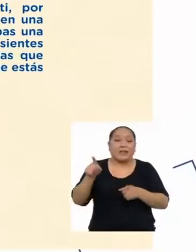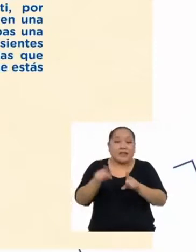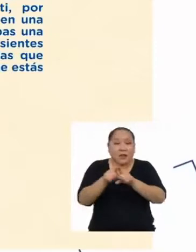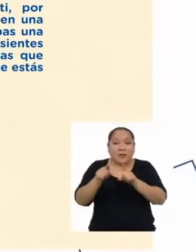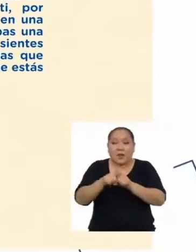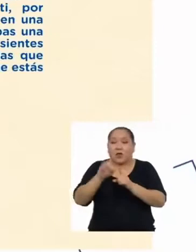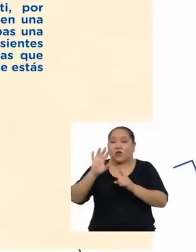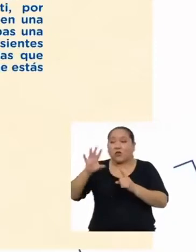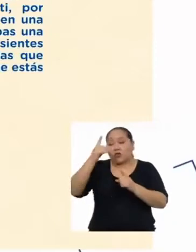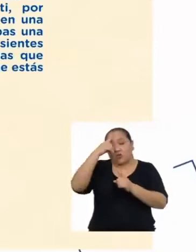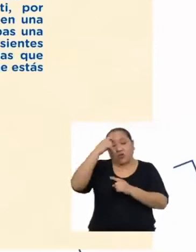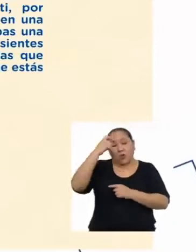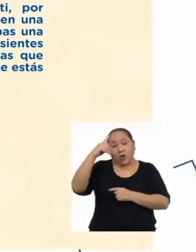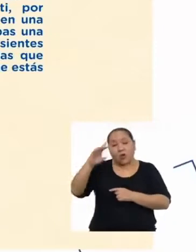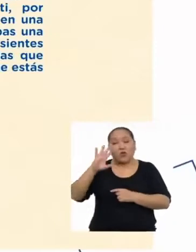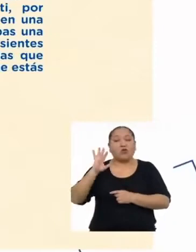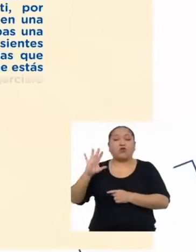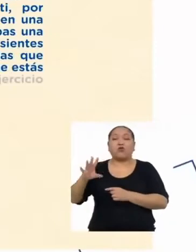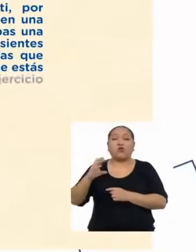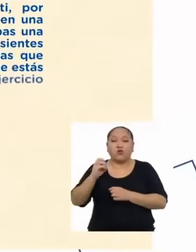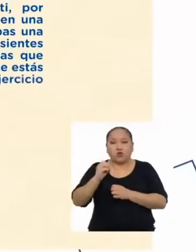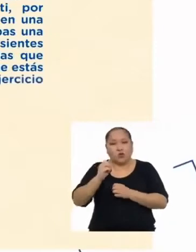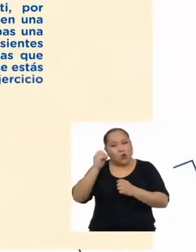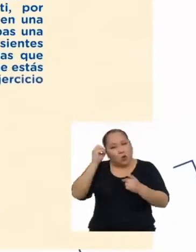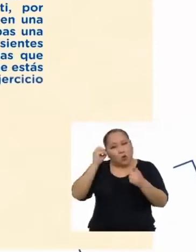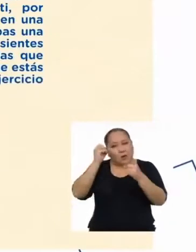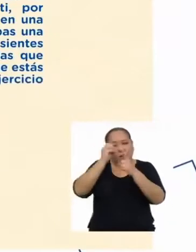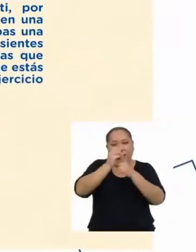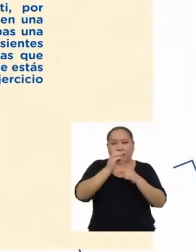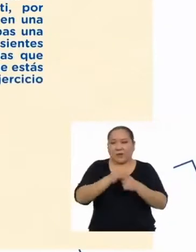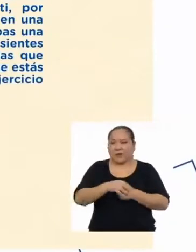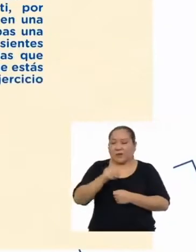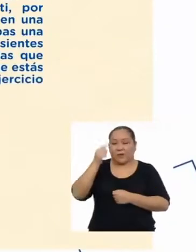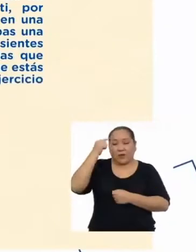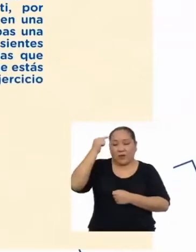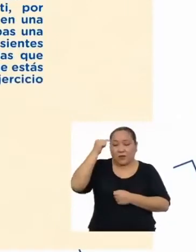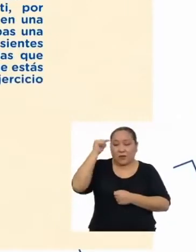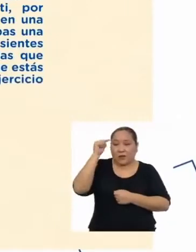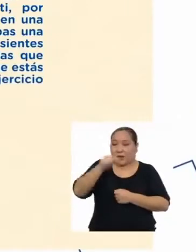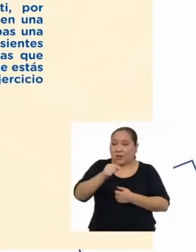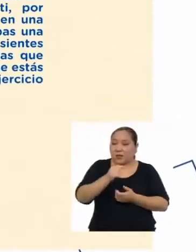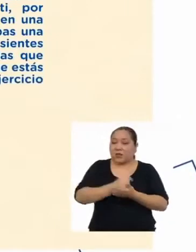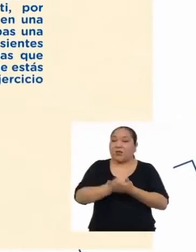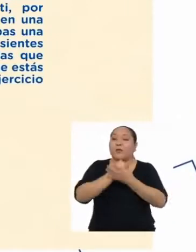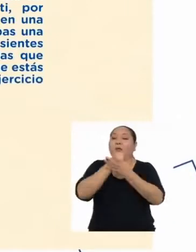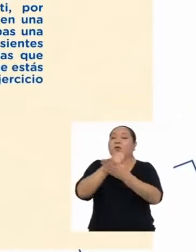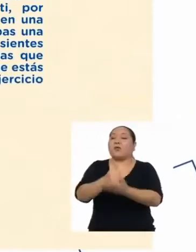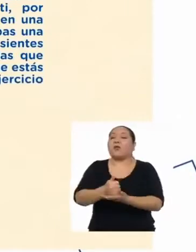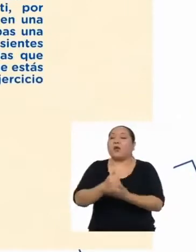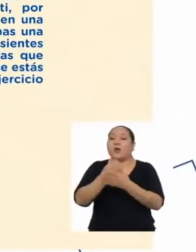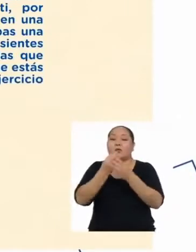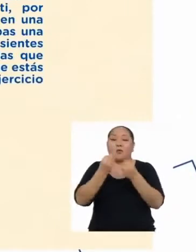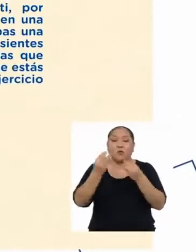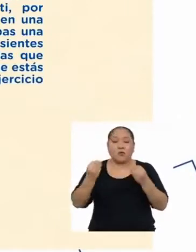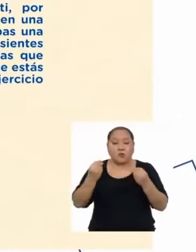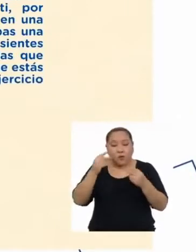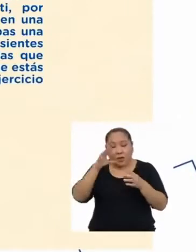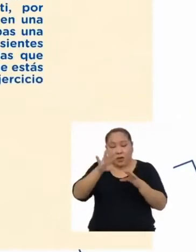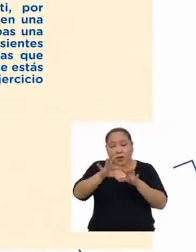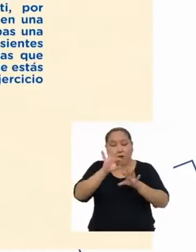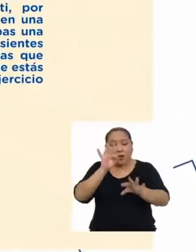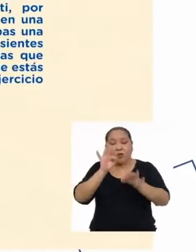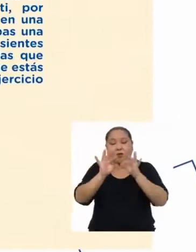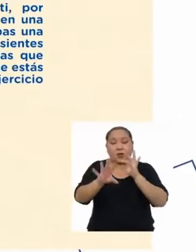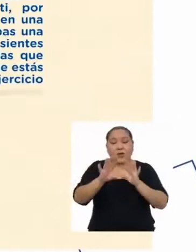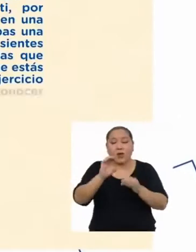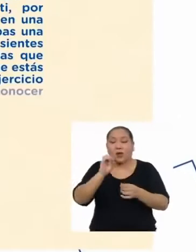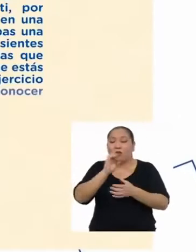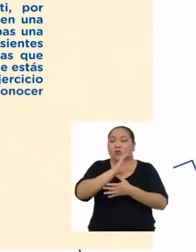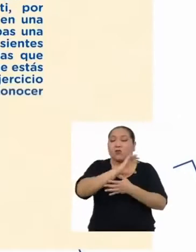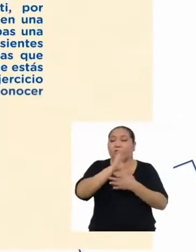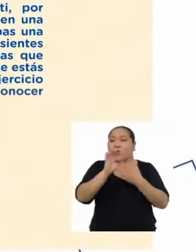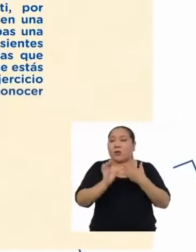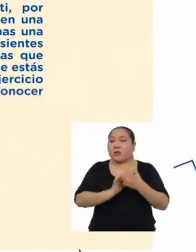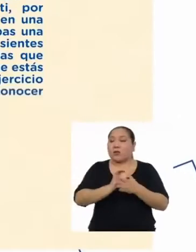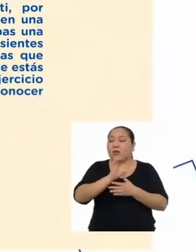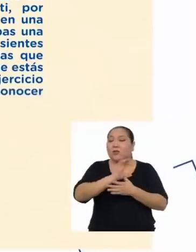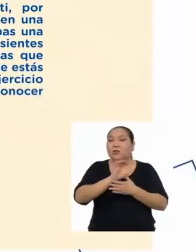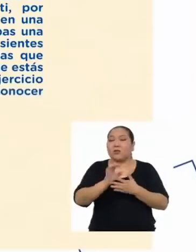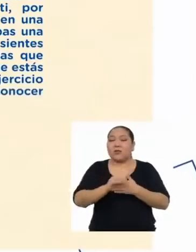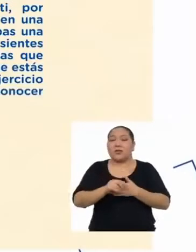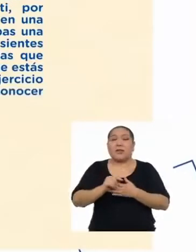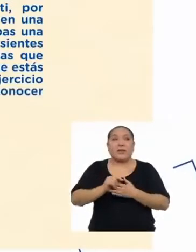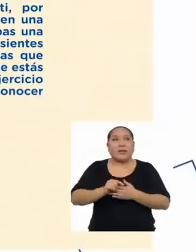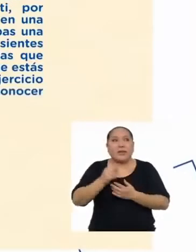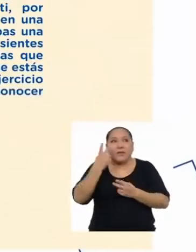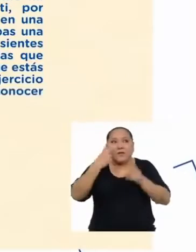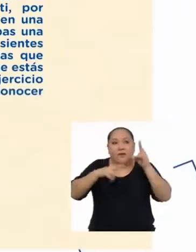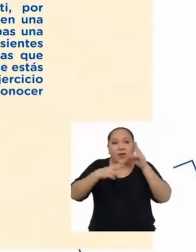metas. Creo que este ejercicio te va a ser muy útil para identificar tus cualidades y reconocer lo